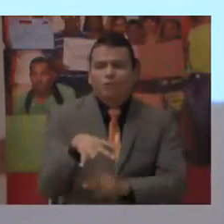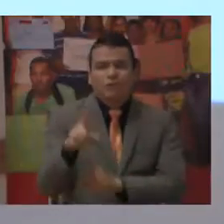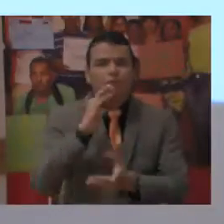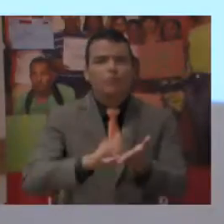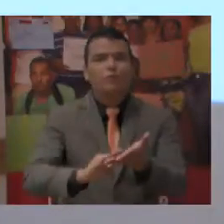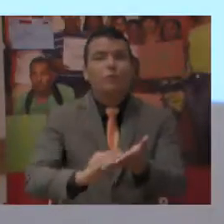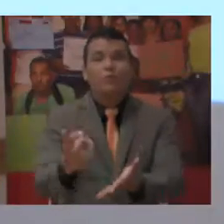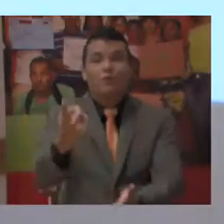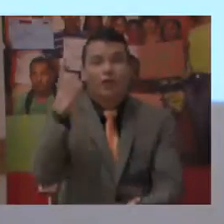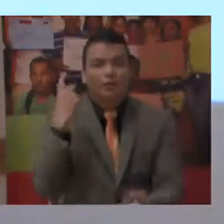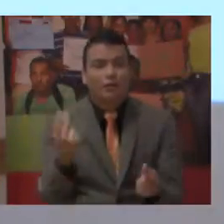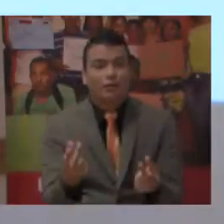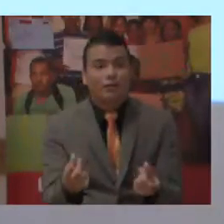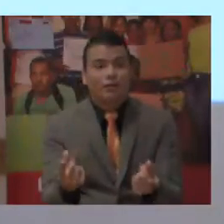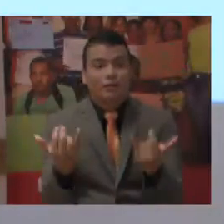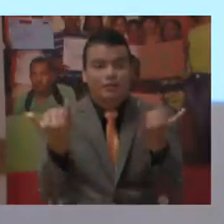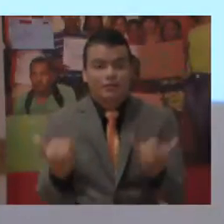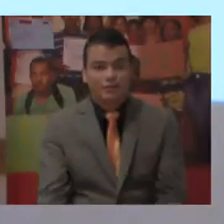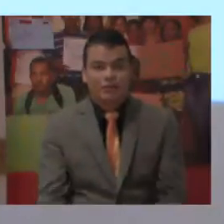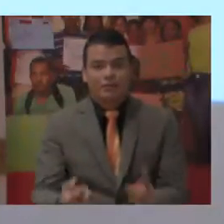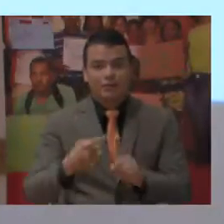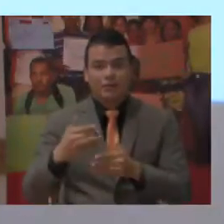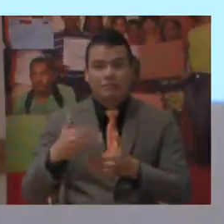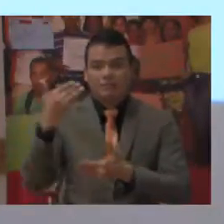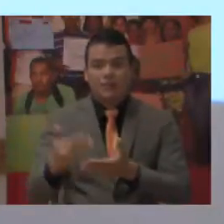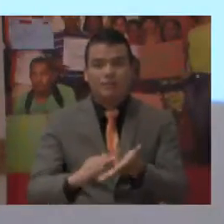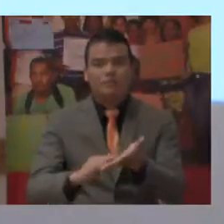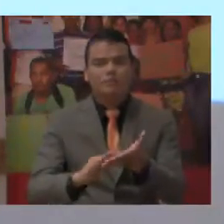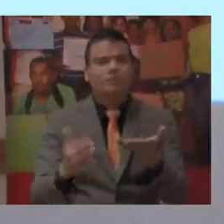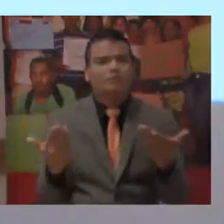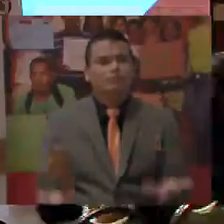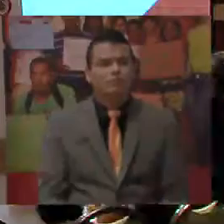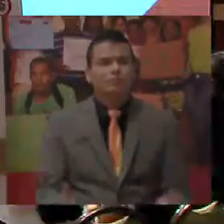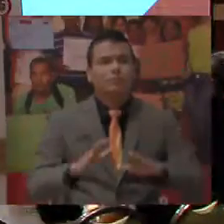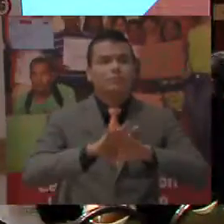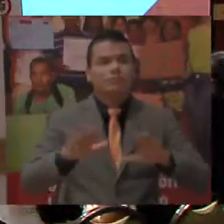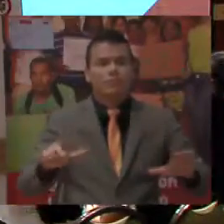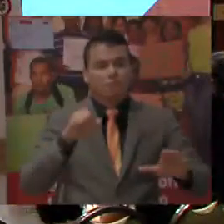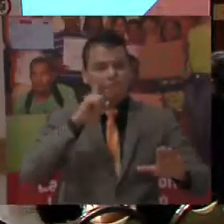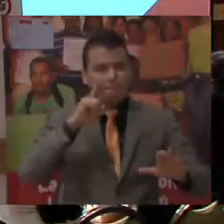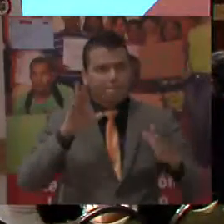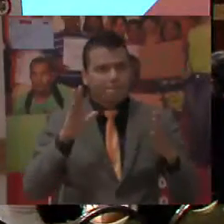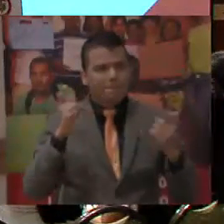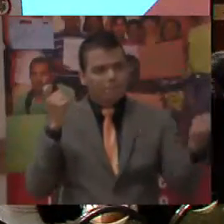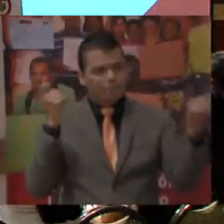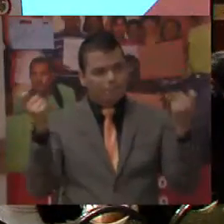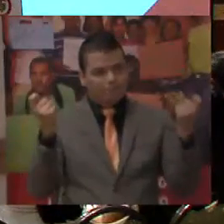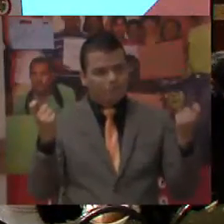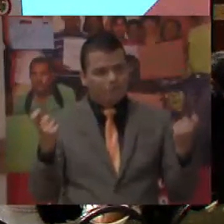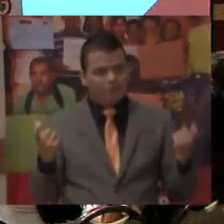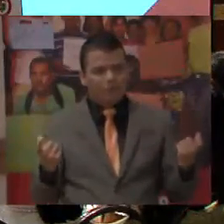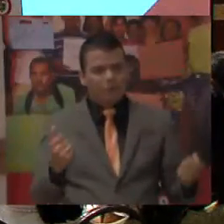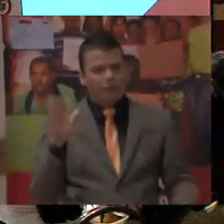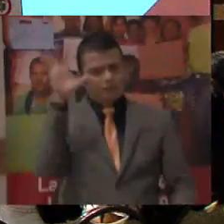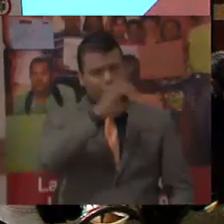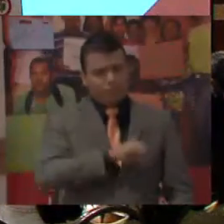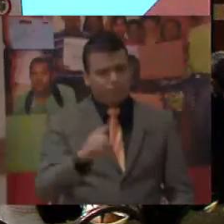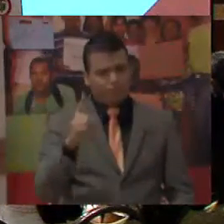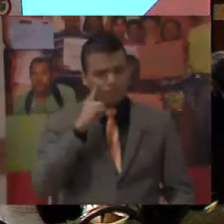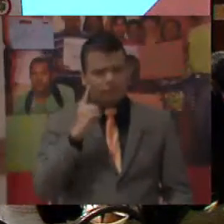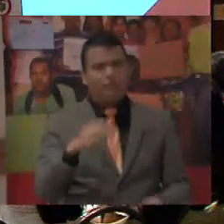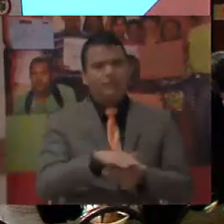soluciones urgentes. Y el primer paso para solucionarlo es enfrentar y asumir nuestras realidades.